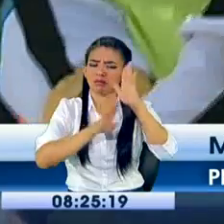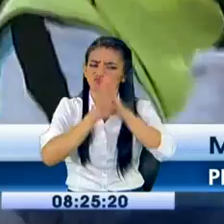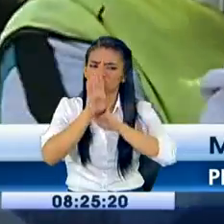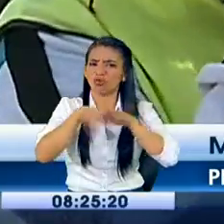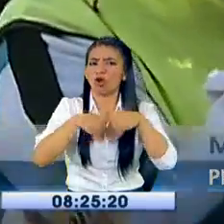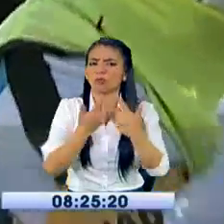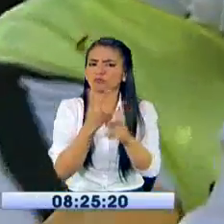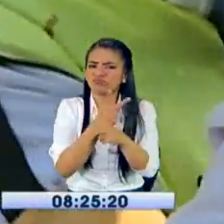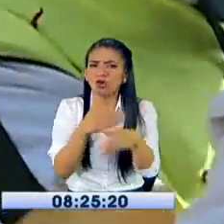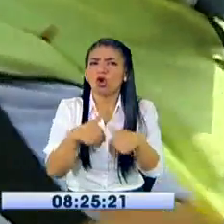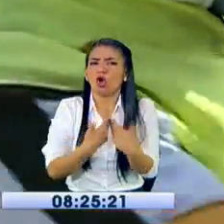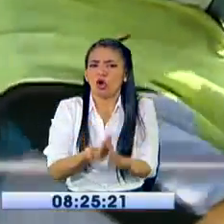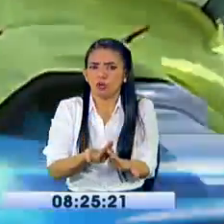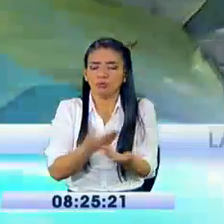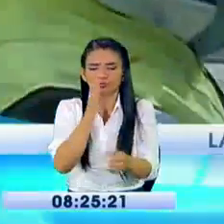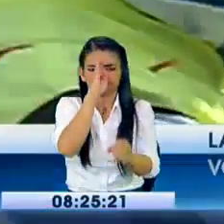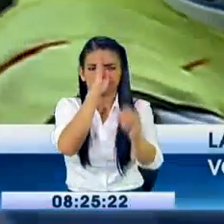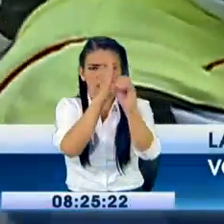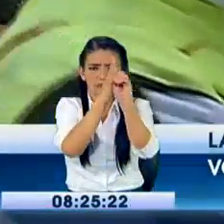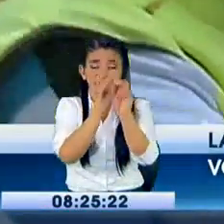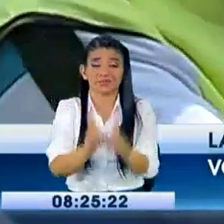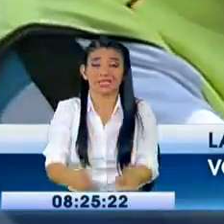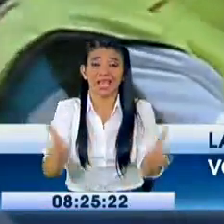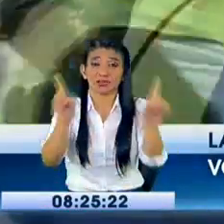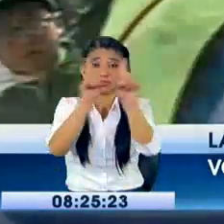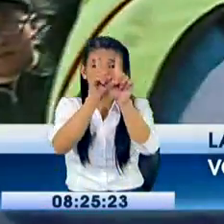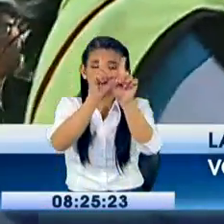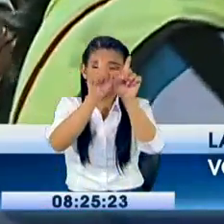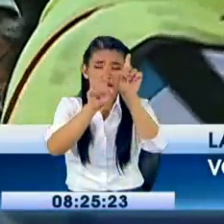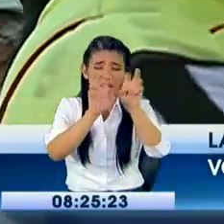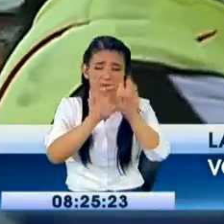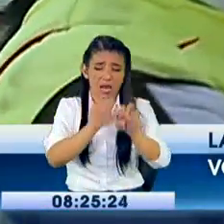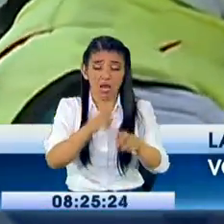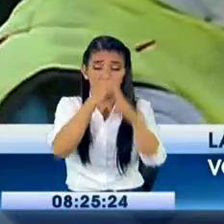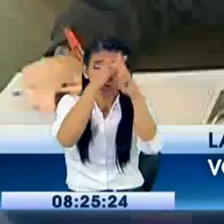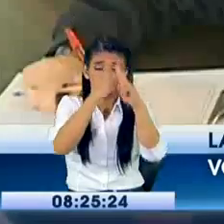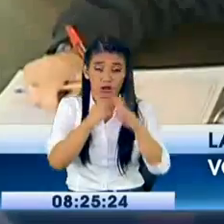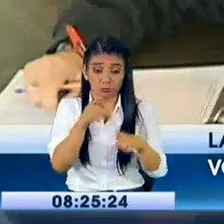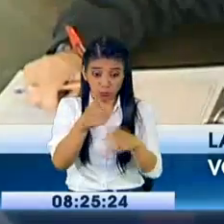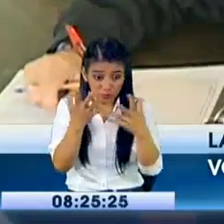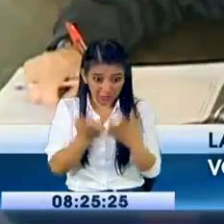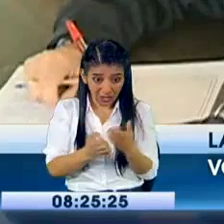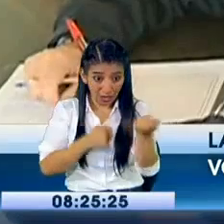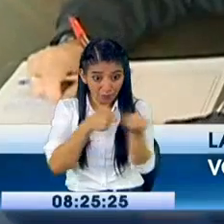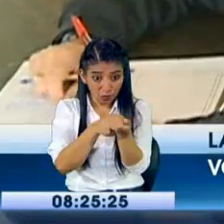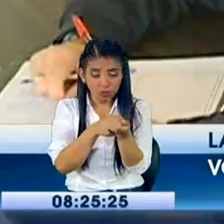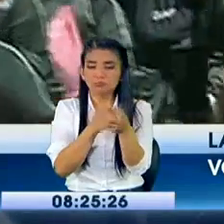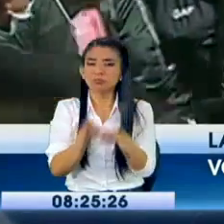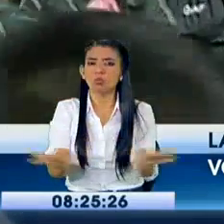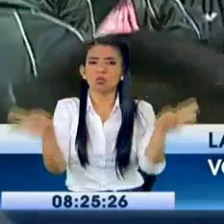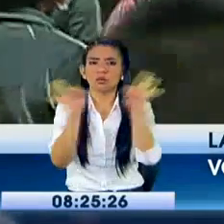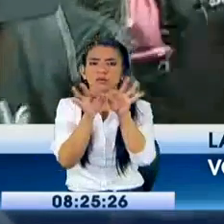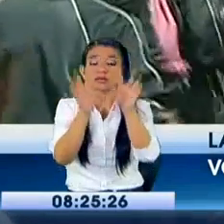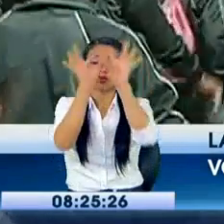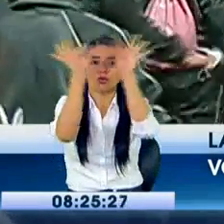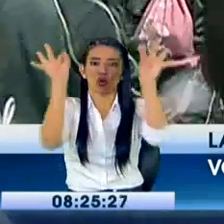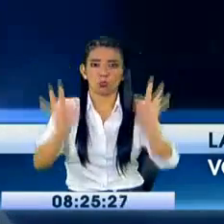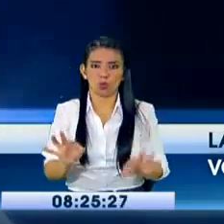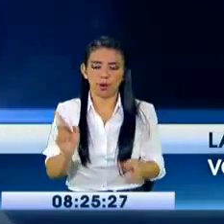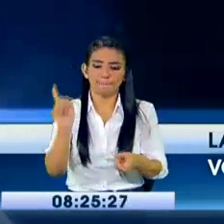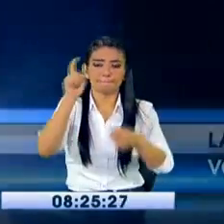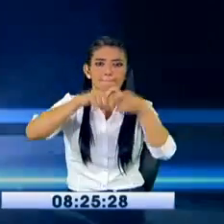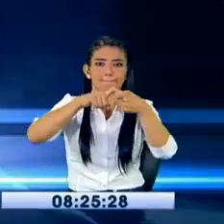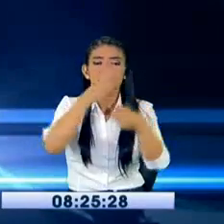se encuentren y brindarles un espacio de capacitación. Entre las iniciativas están ser albergues temporales. Dar albergue en